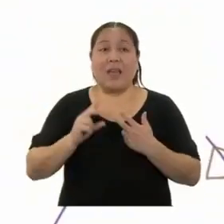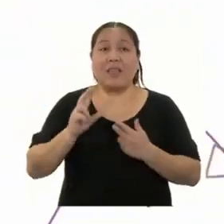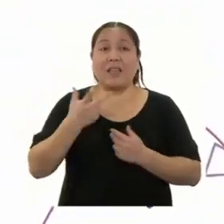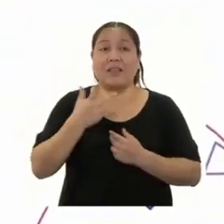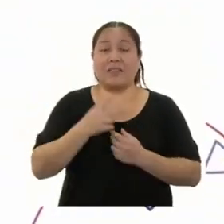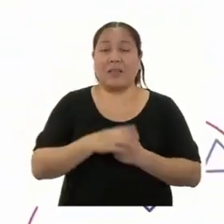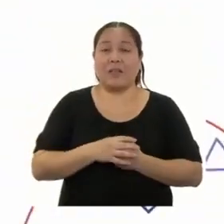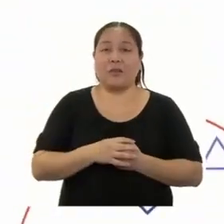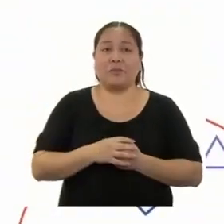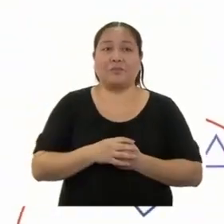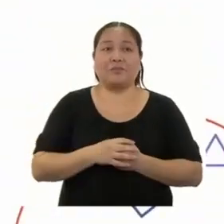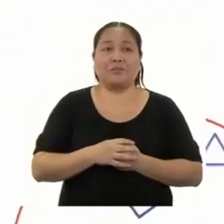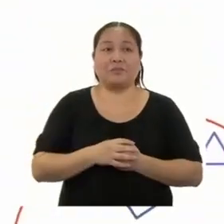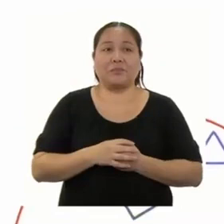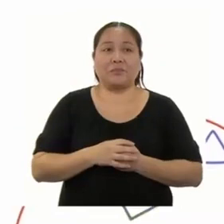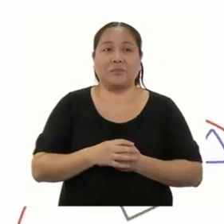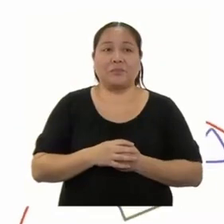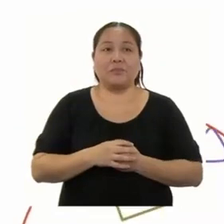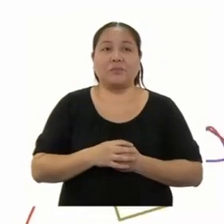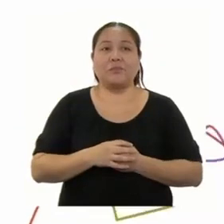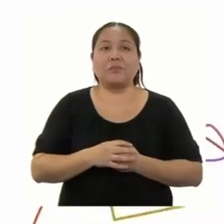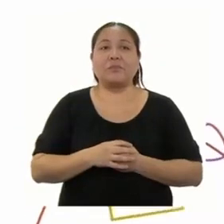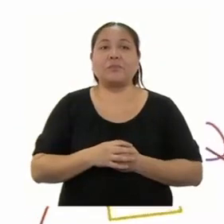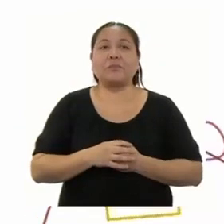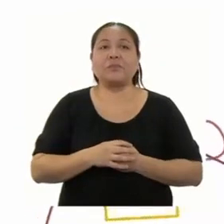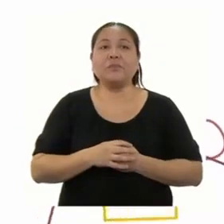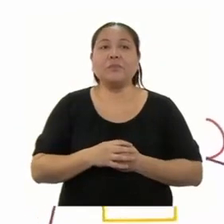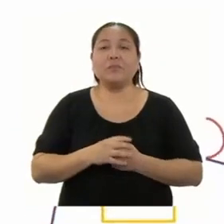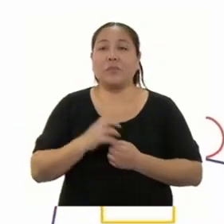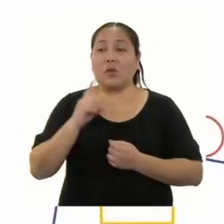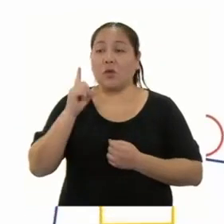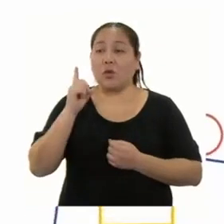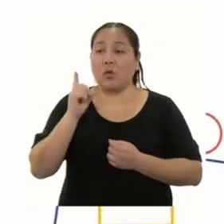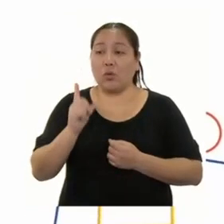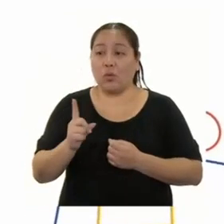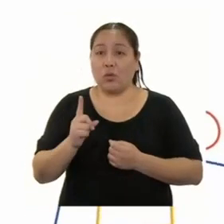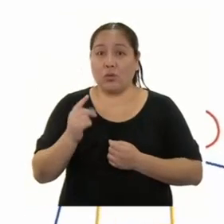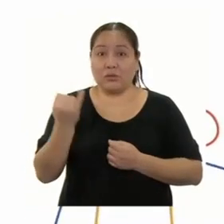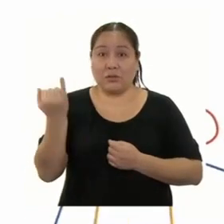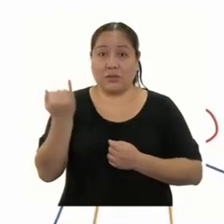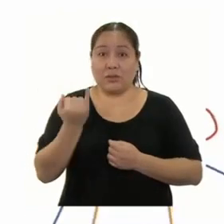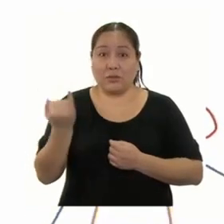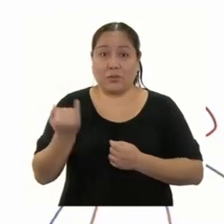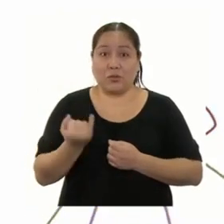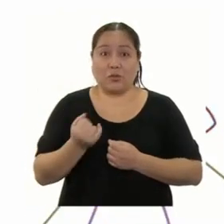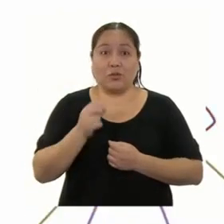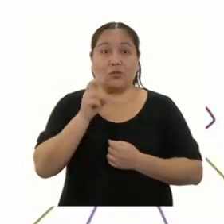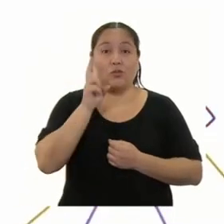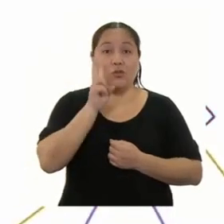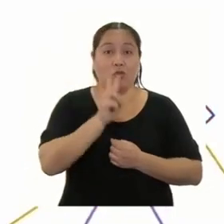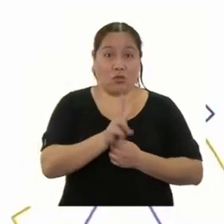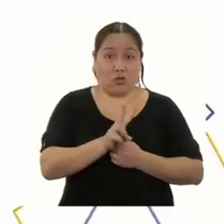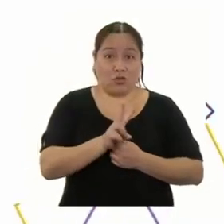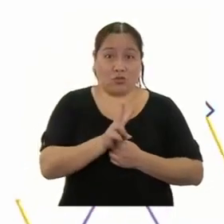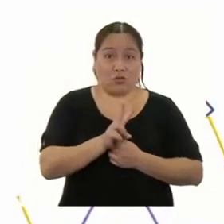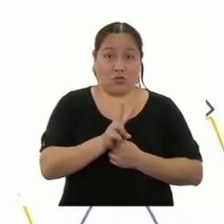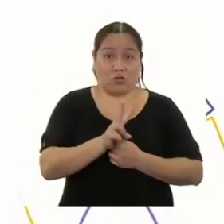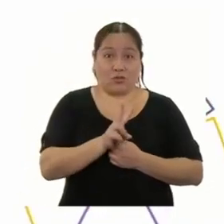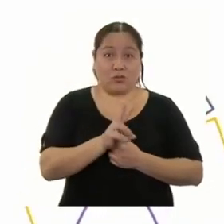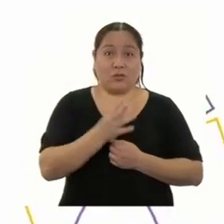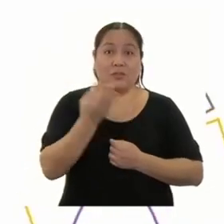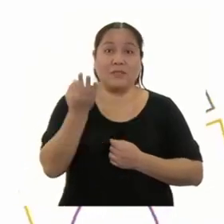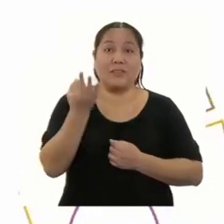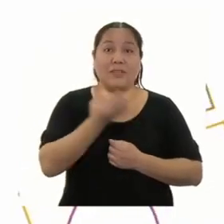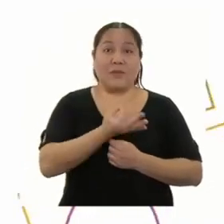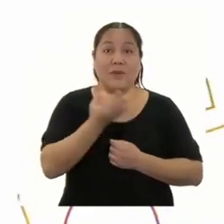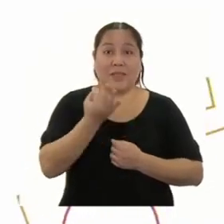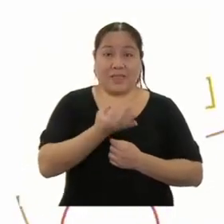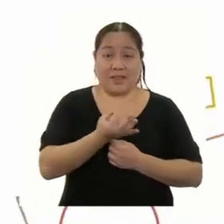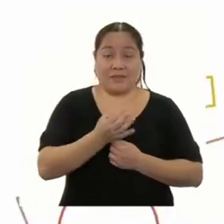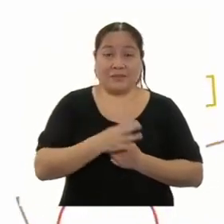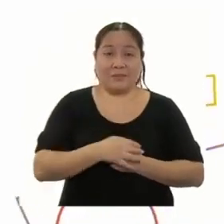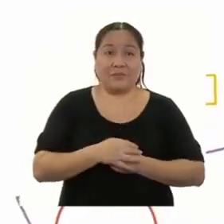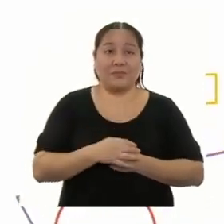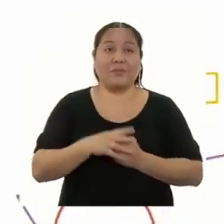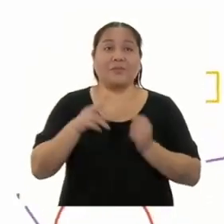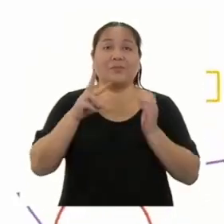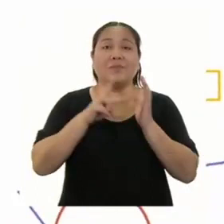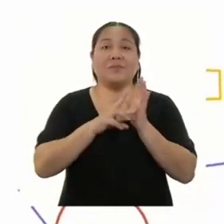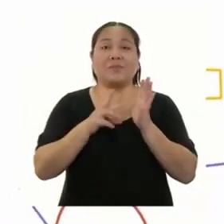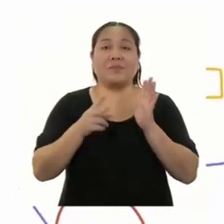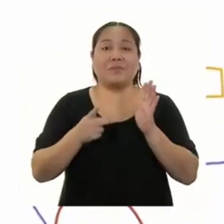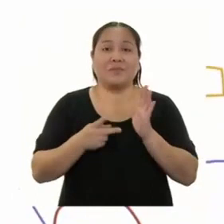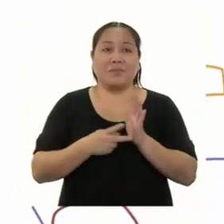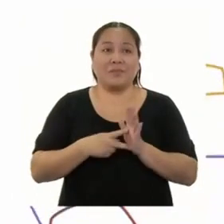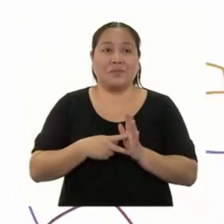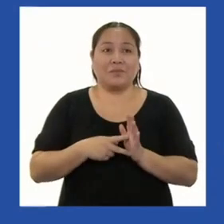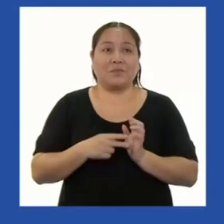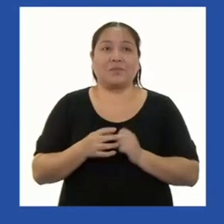que 1 es la unidad en el dibujo, 2 es la unidad del objeto real. Eso significa